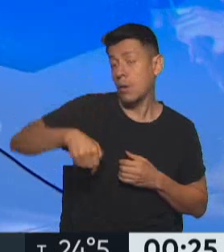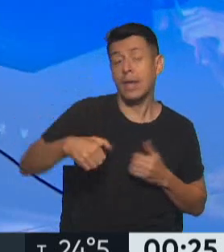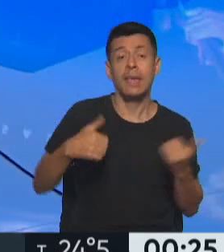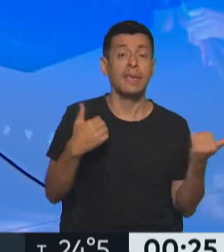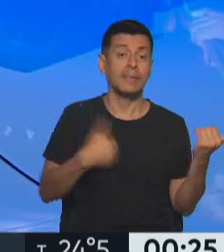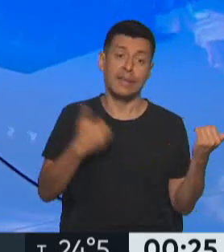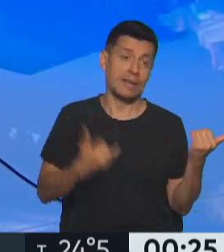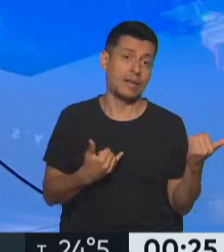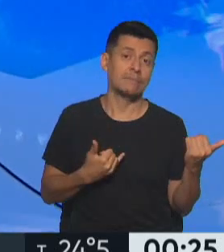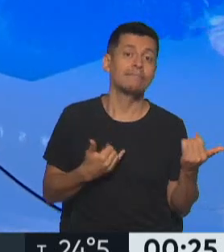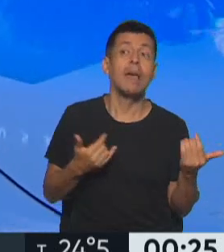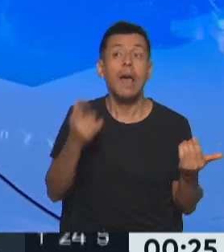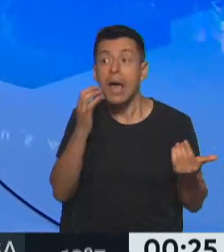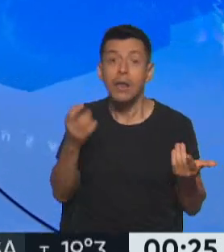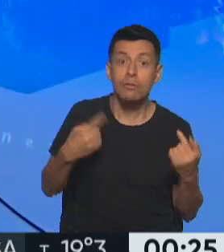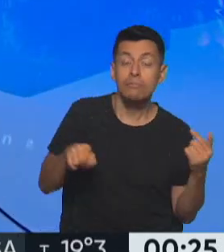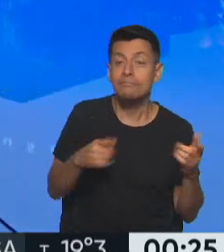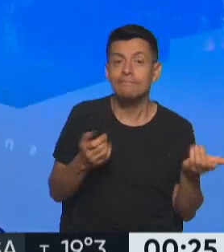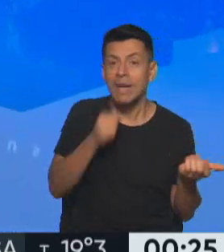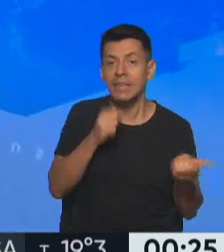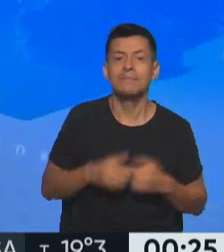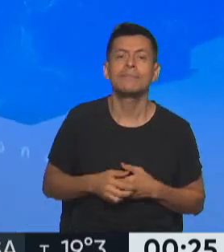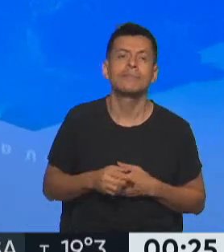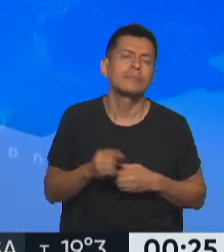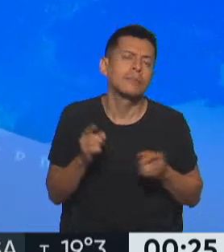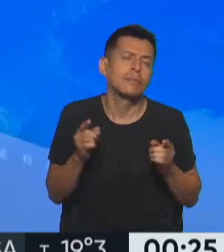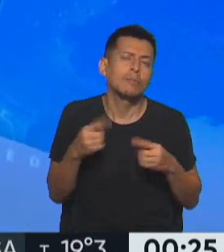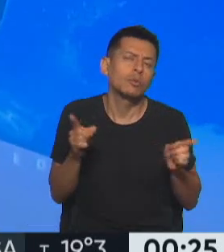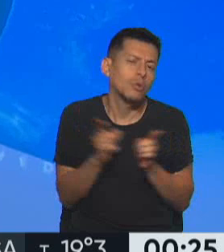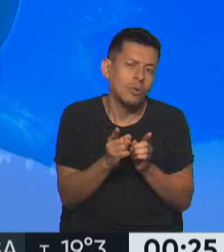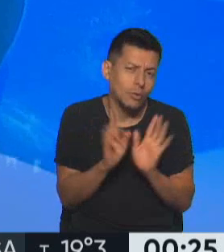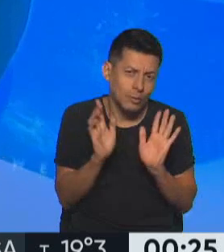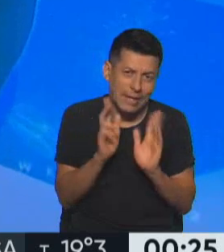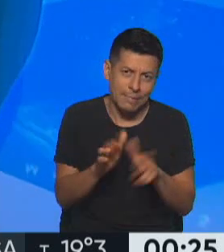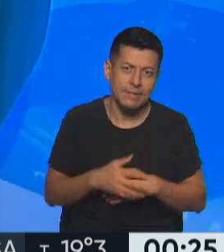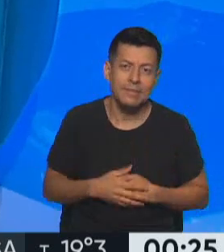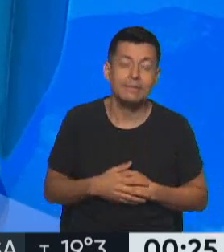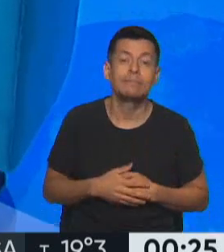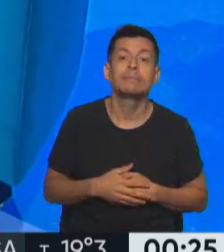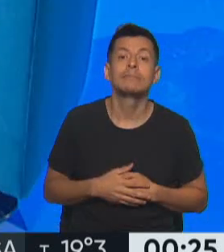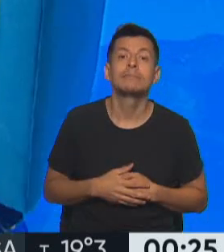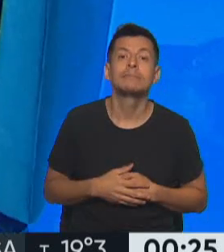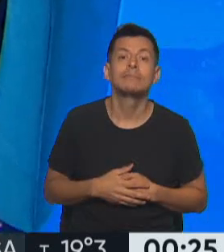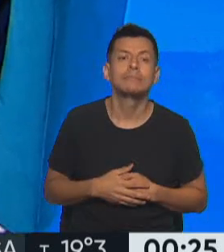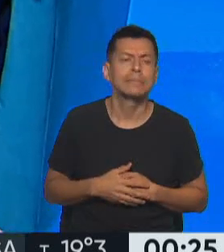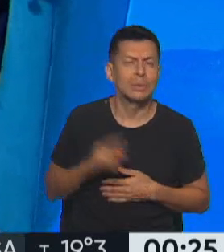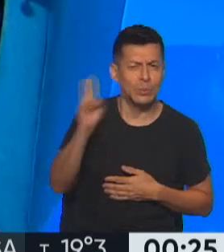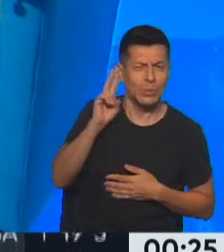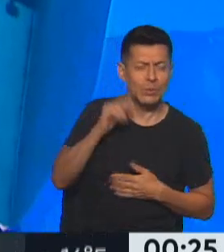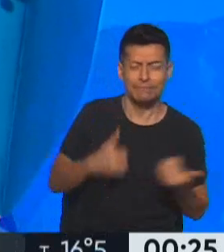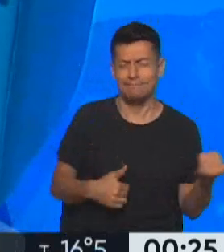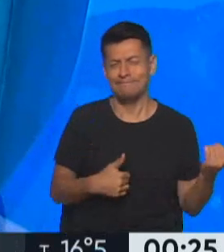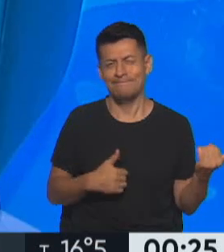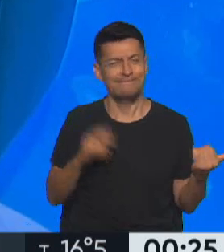algo tenés que empezar algo. A despuntar. Dale. Bueno, la idea era tocar un pedacito de temas. ¿No? Dale. Dale. ¿Me abren el audio? La gente debe... Me pegué un